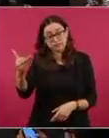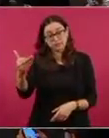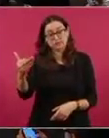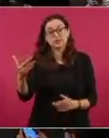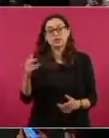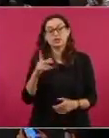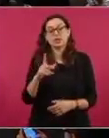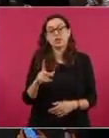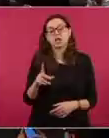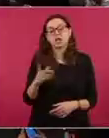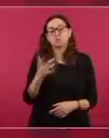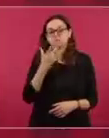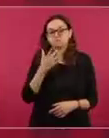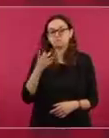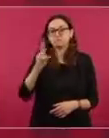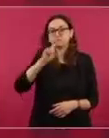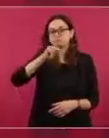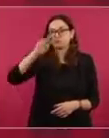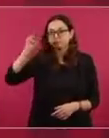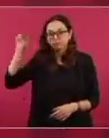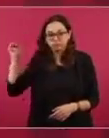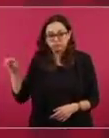de Diego Rivera.